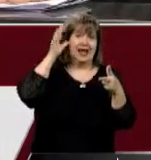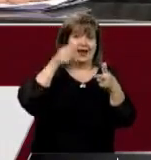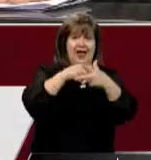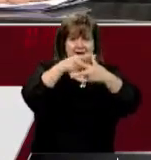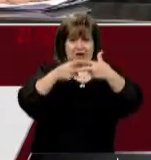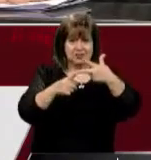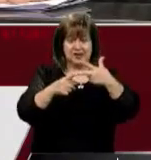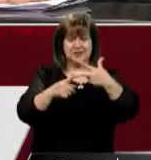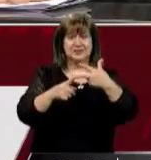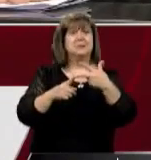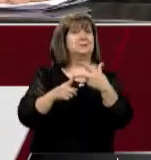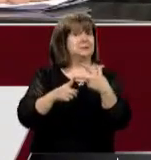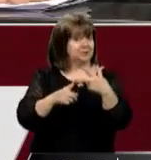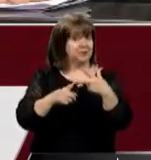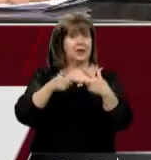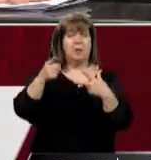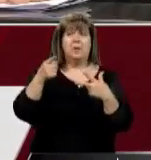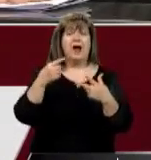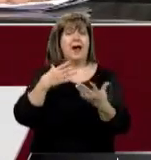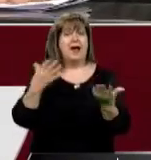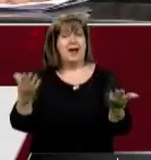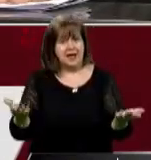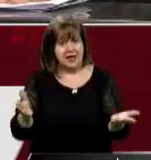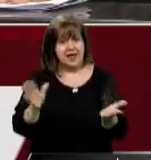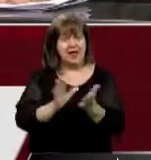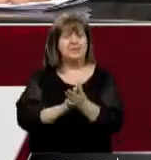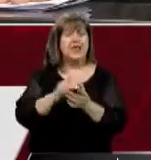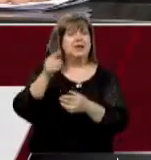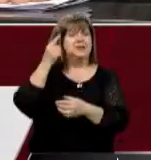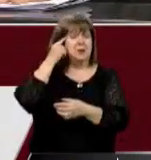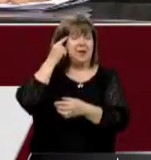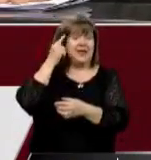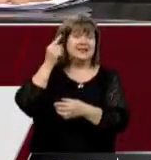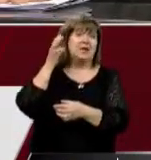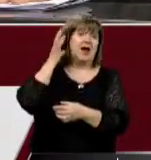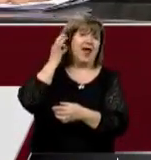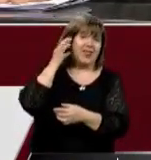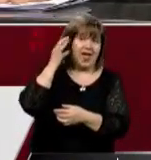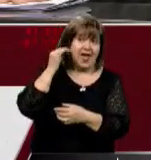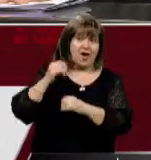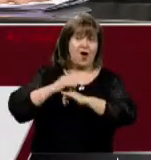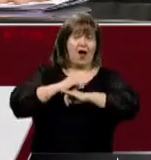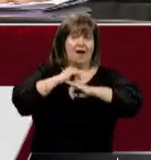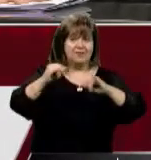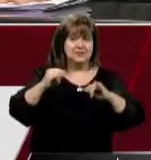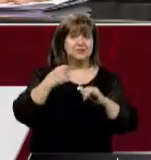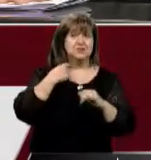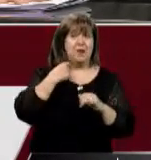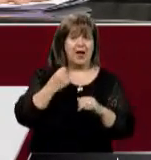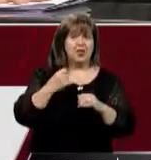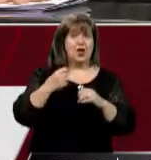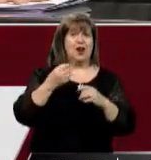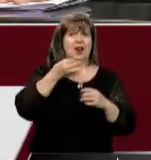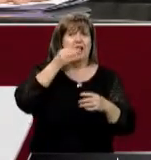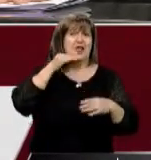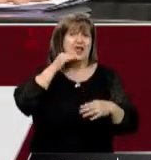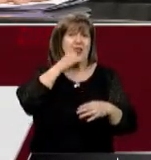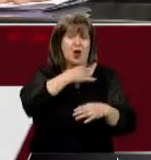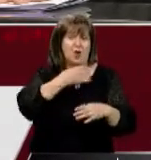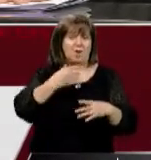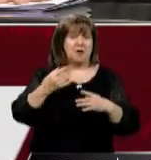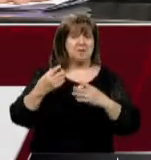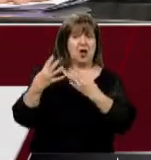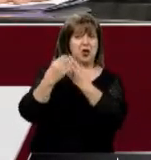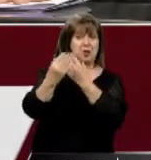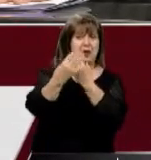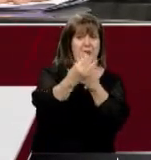muchos quisieron estudiar el español, digo, por el Diego. Digo que el Diego tiene como mucha influencia en el Nápoles para muchos. Digo, hasta en el idioma. La gente,